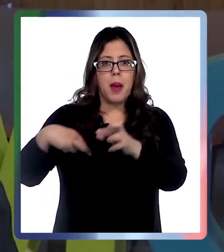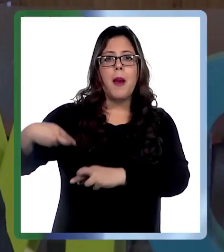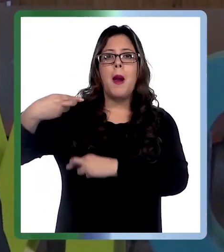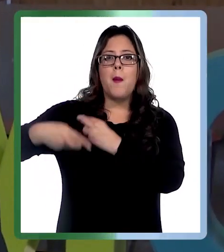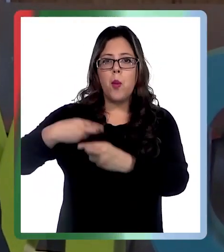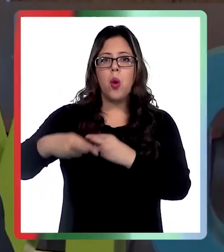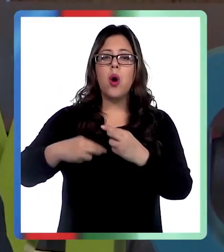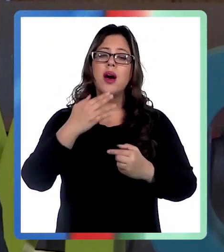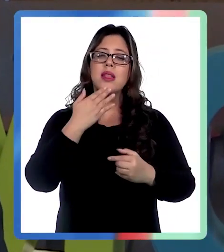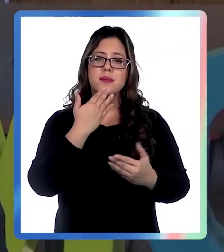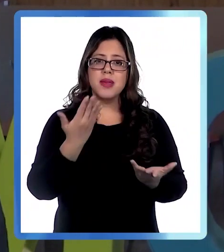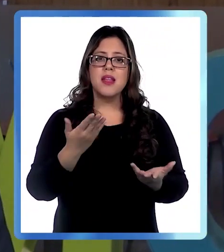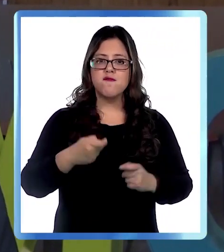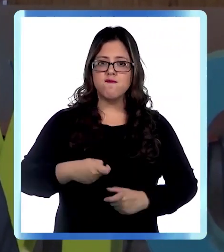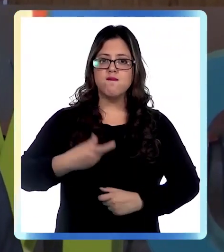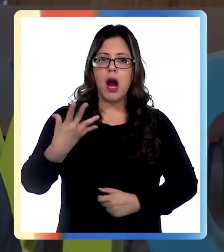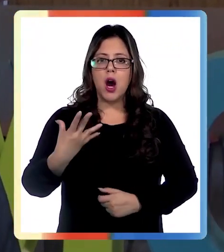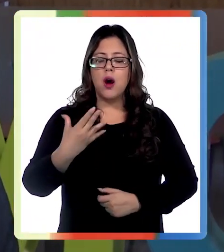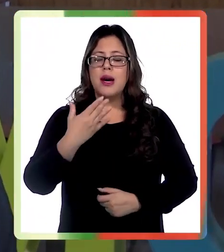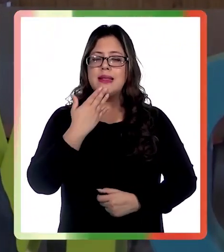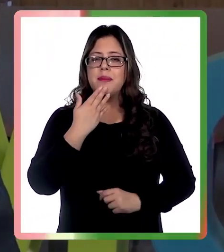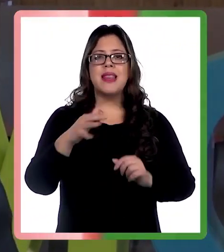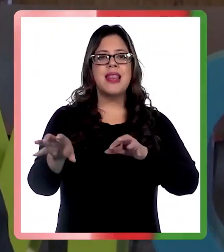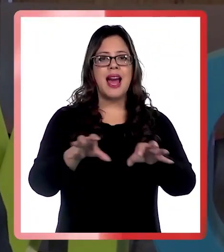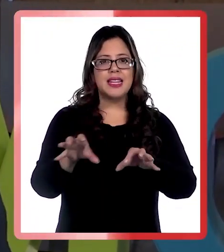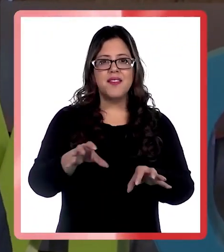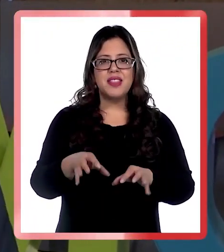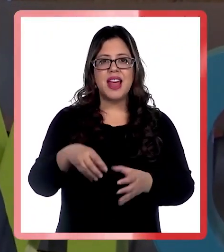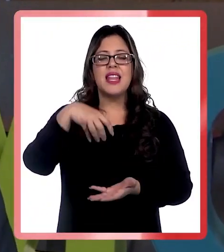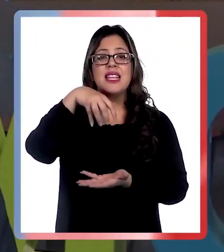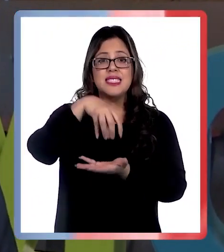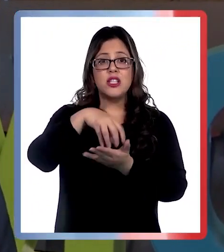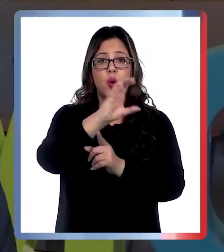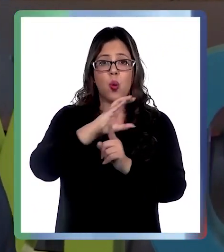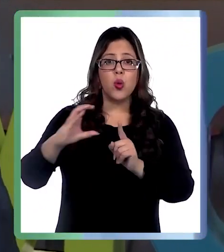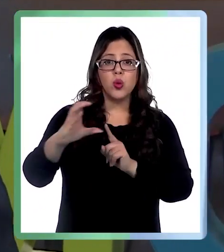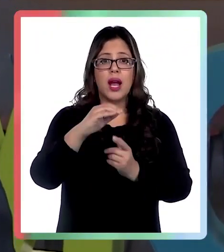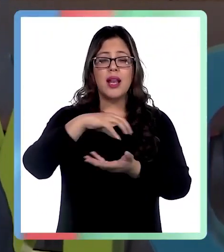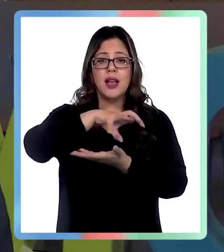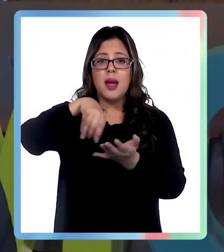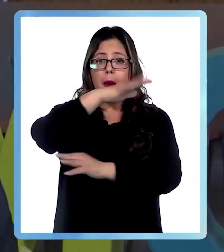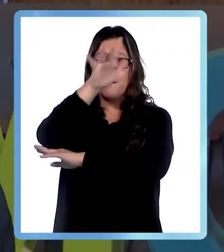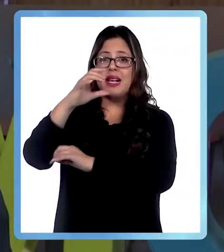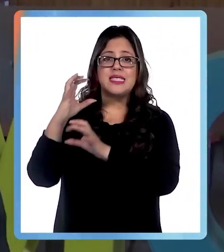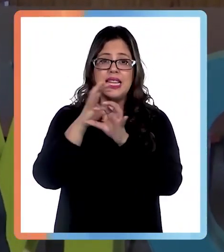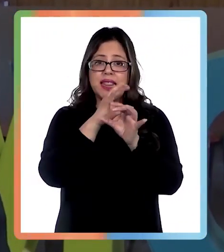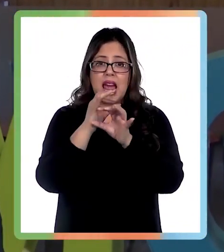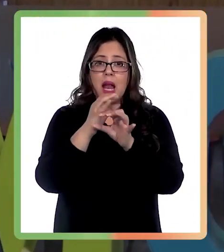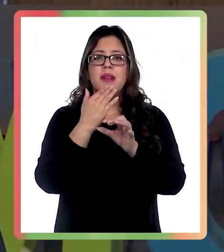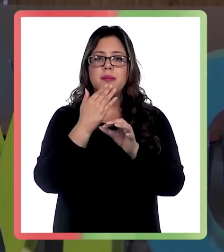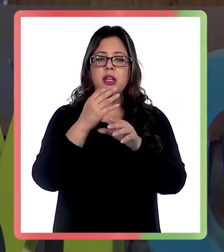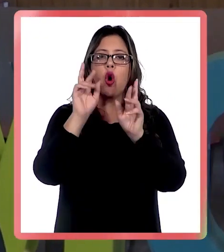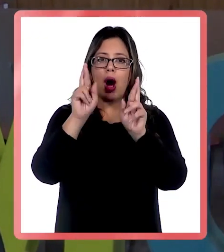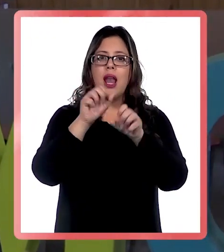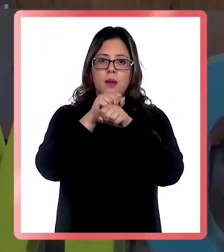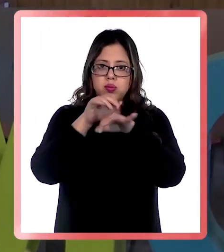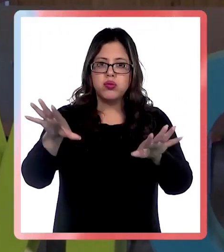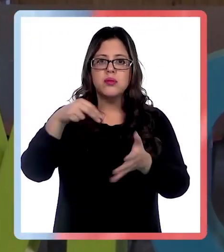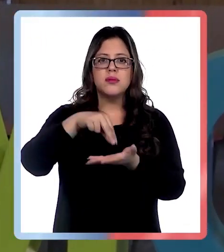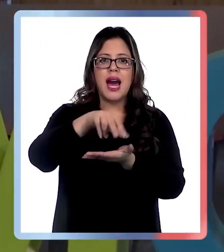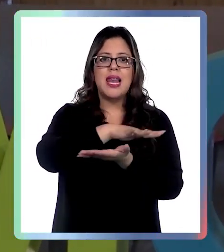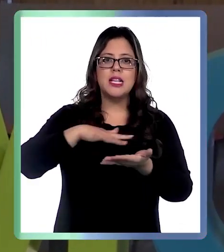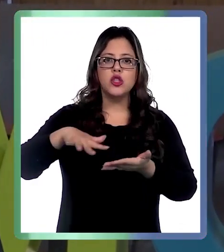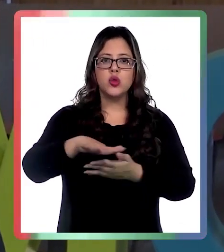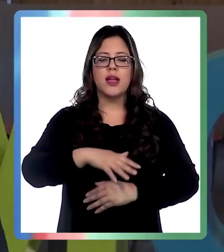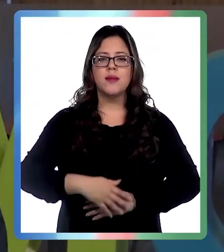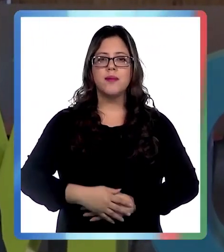cultural muy intenso muy diverso con muchos temas patrimoniales también que hemos puesto en valor y con muchas actividades en el centro cultural en